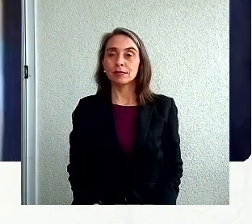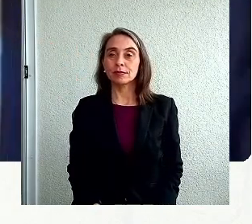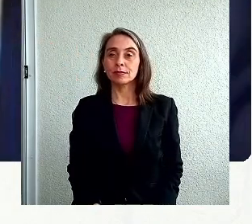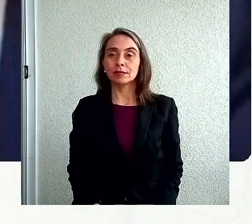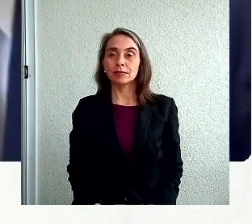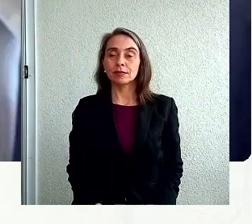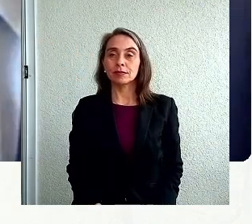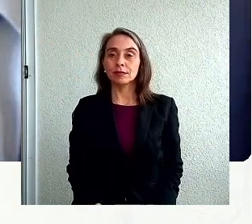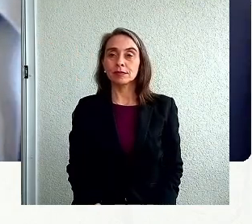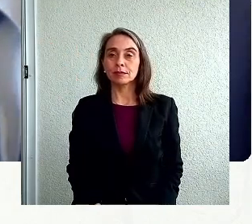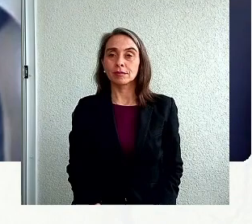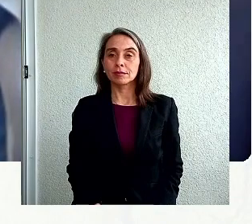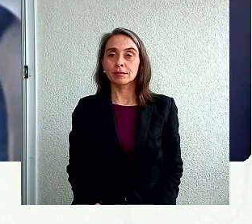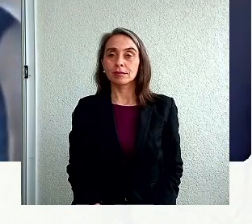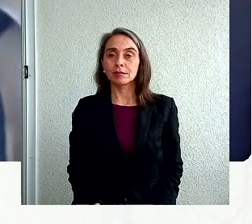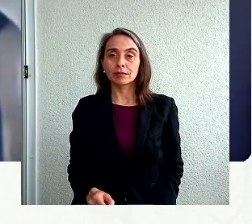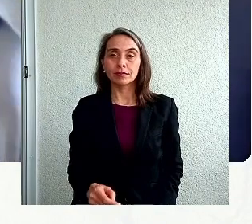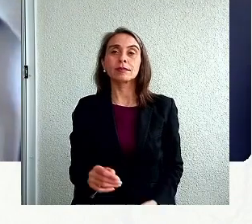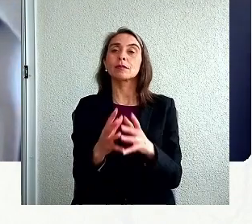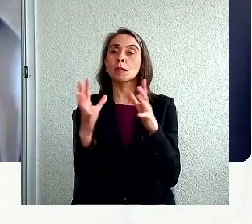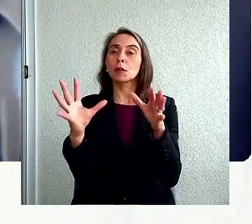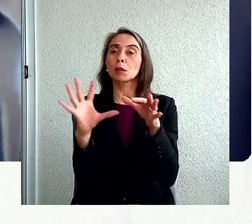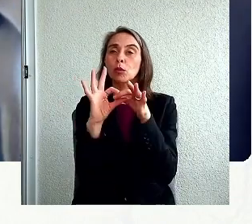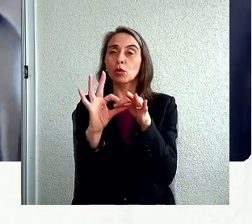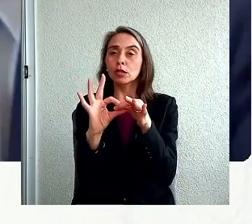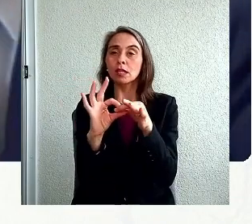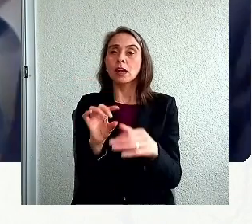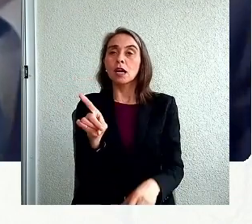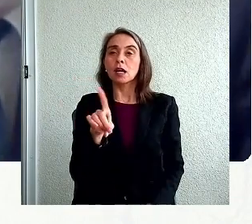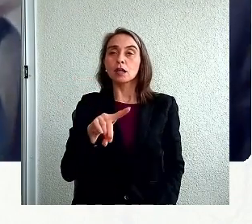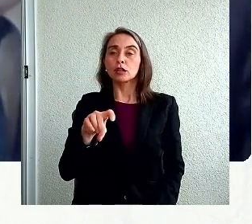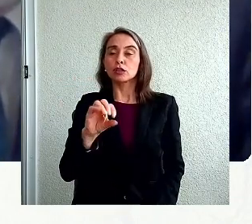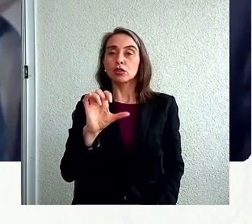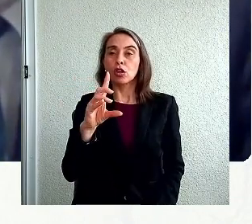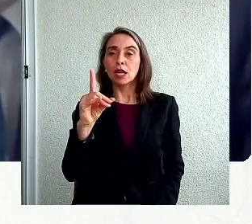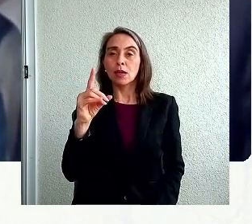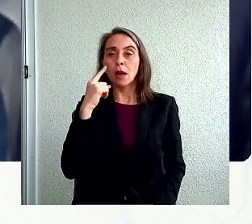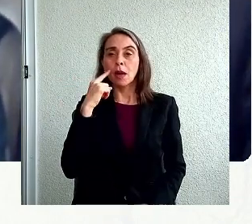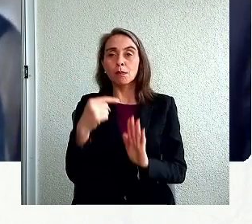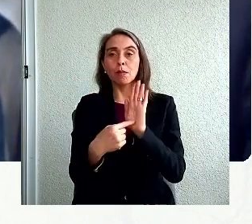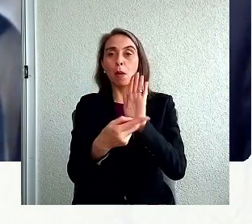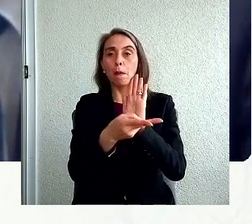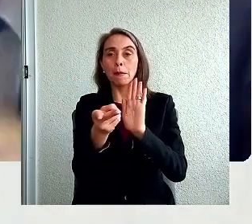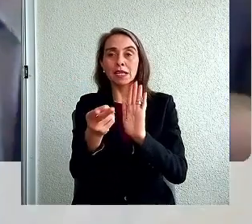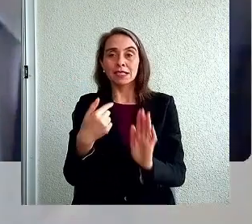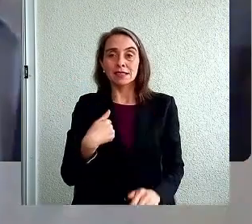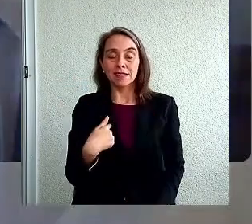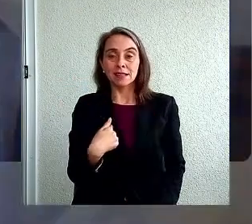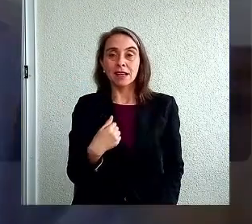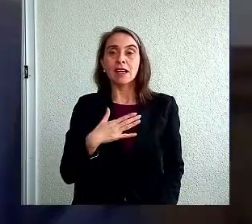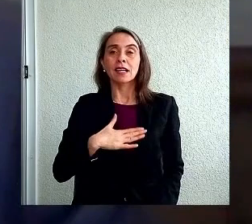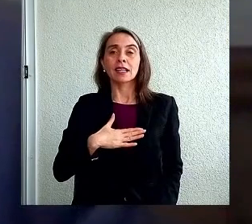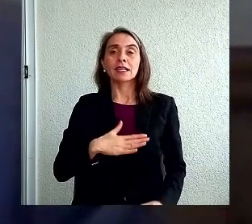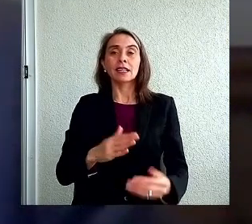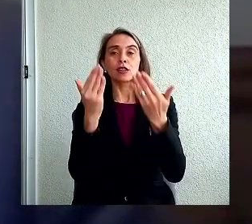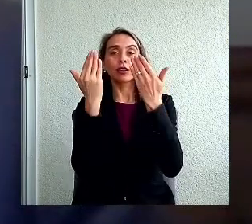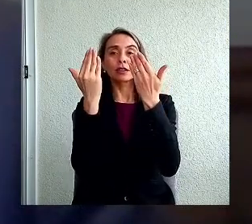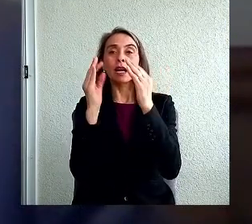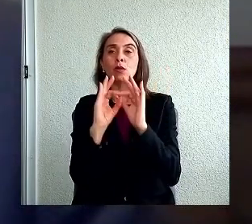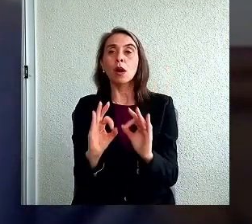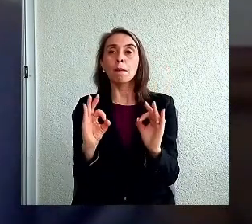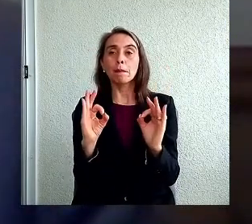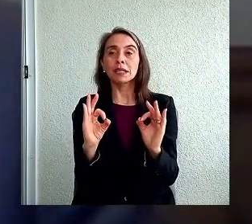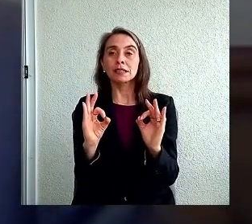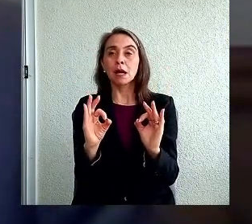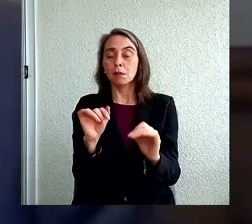Bien, muchas gracias, Soledad, por tu presentación. Quiero saludar muy especialmente en esta oportunidad a los rectores